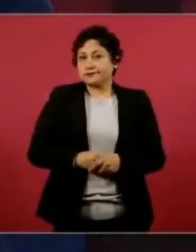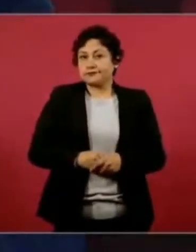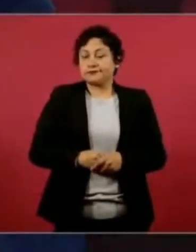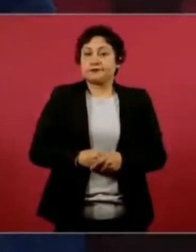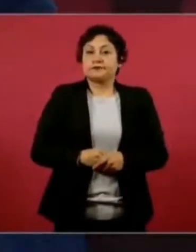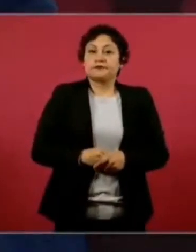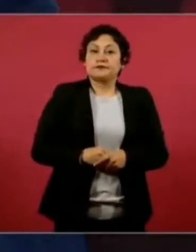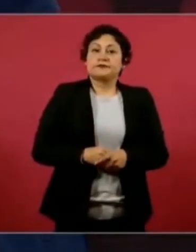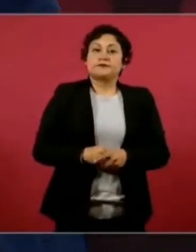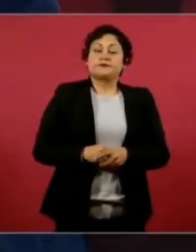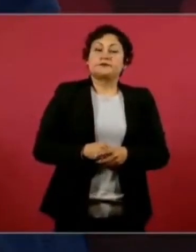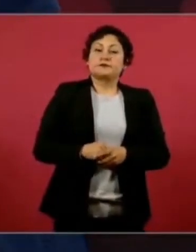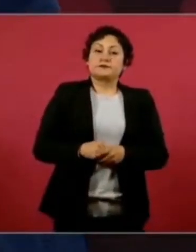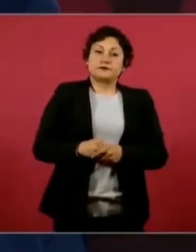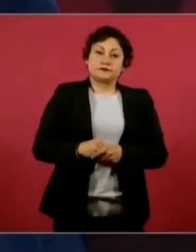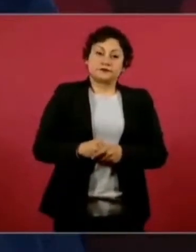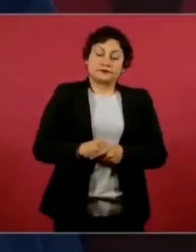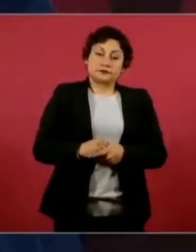Entonces,